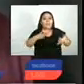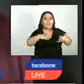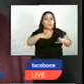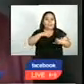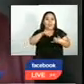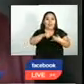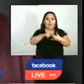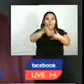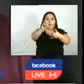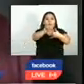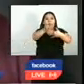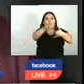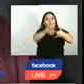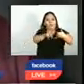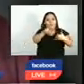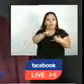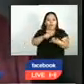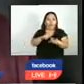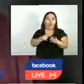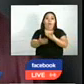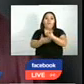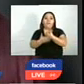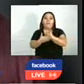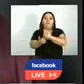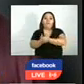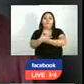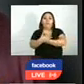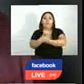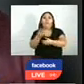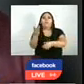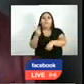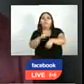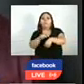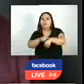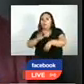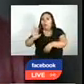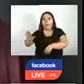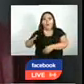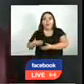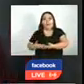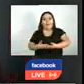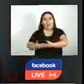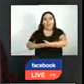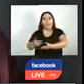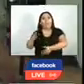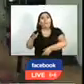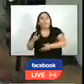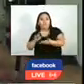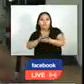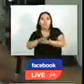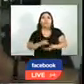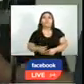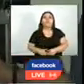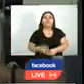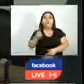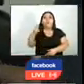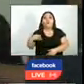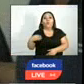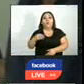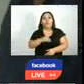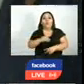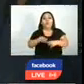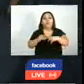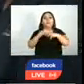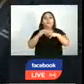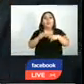teléfono una aplicación donde me diga cuánto tiempo él pasa utilizándolo. Los especialistas de la